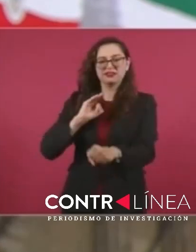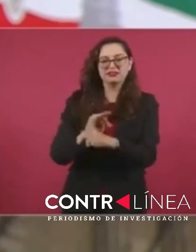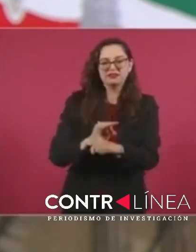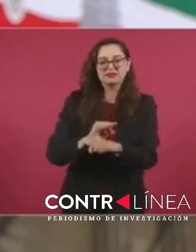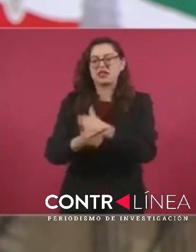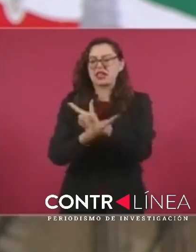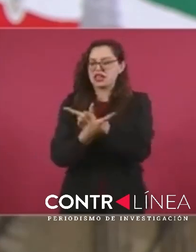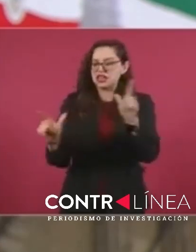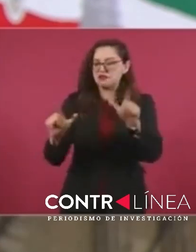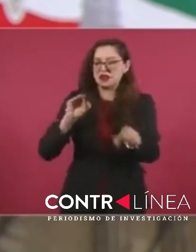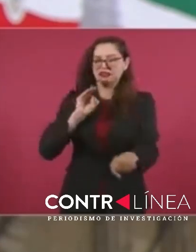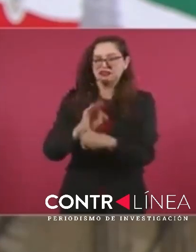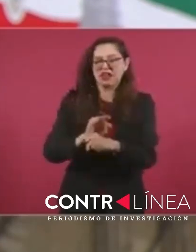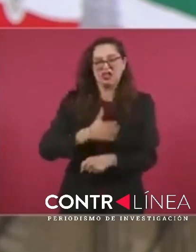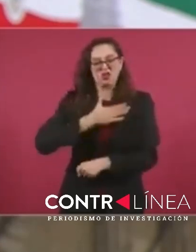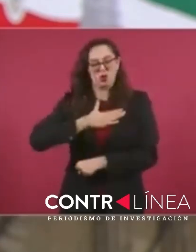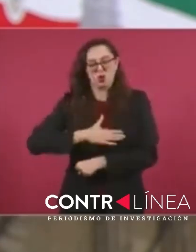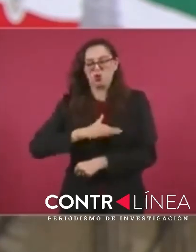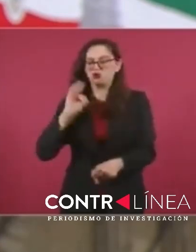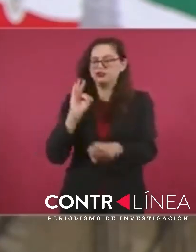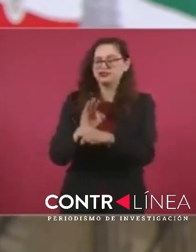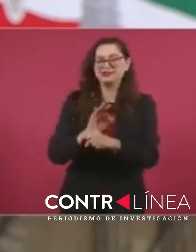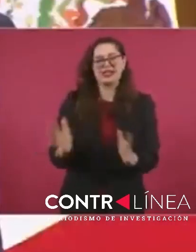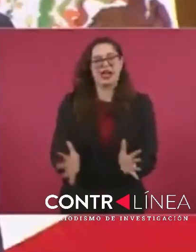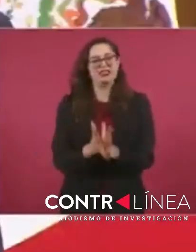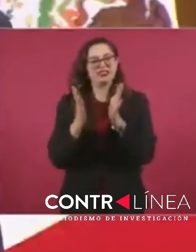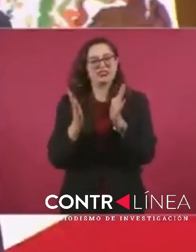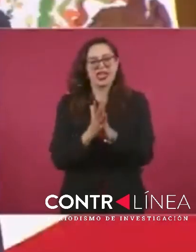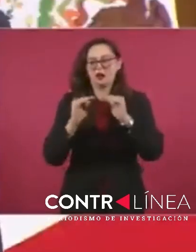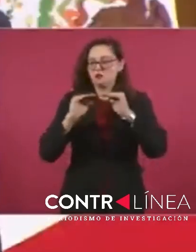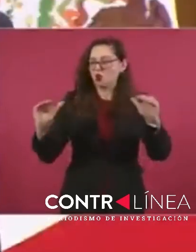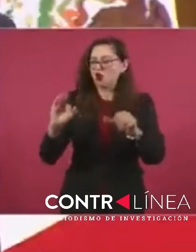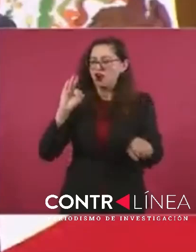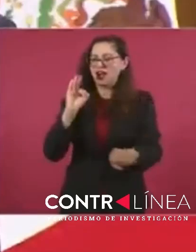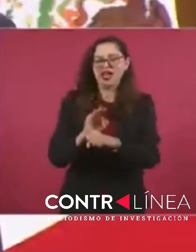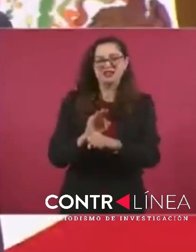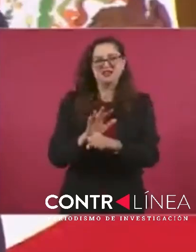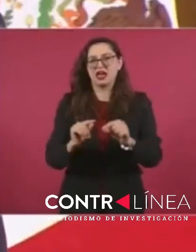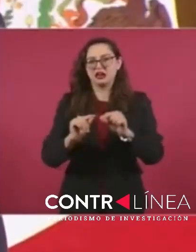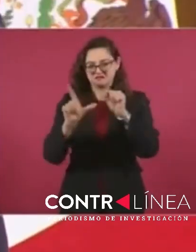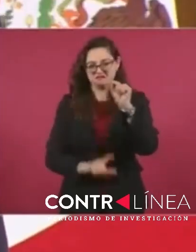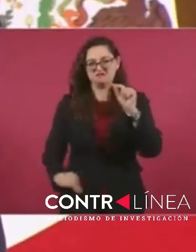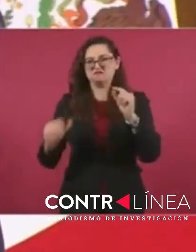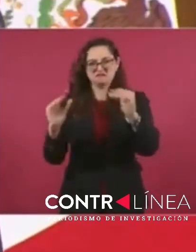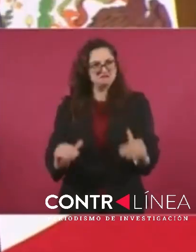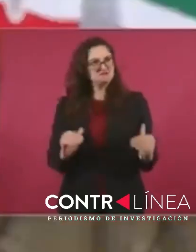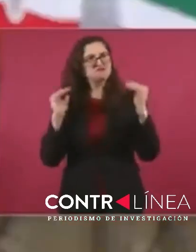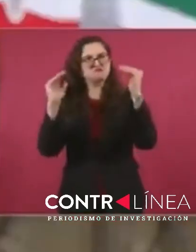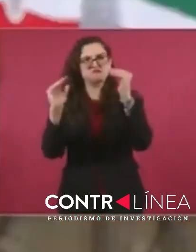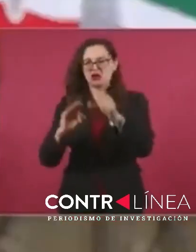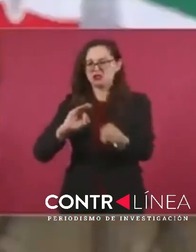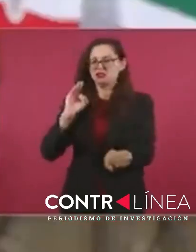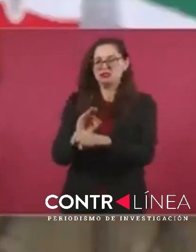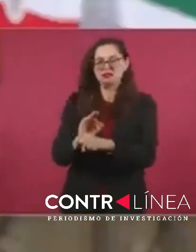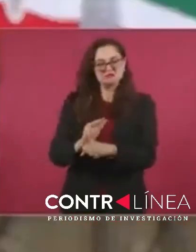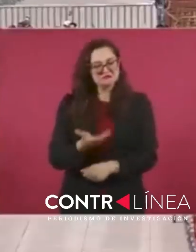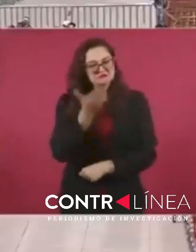libertad, de la justicia, de la democracia, de la soberanía. Claudia Sheinbaum